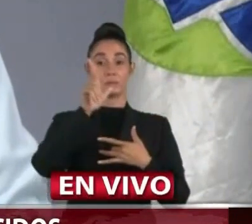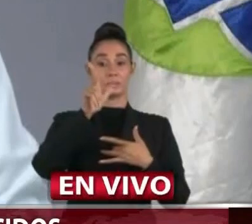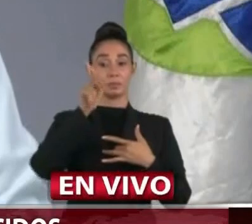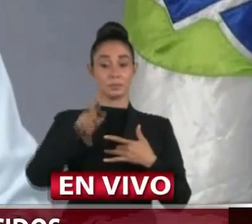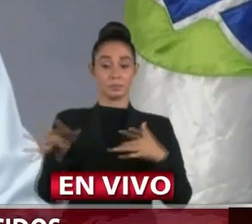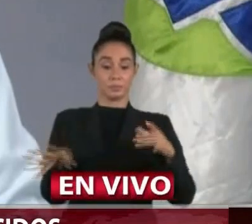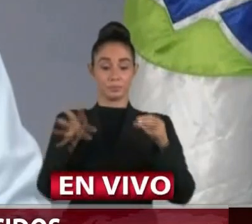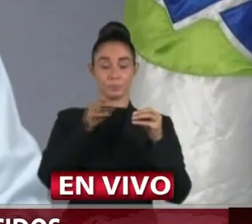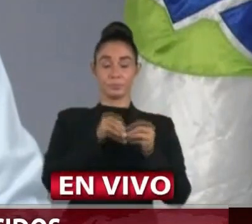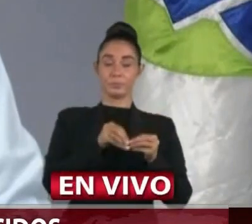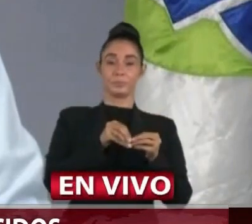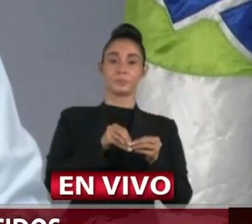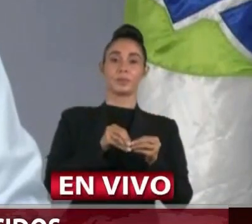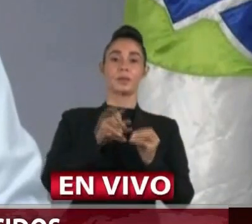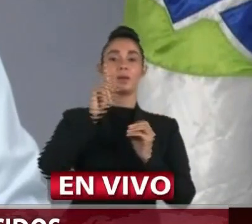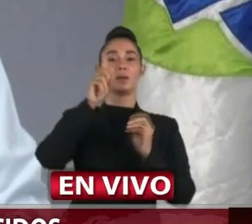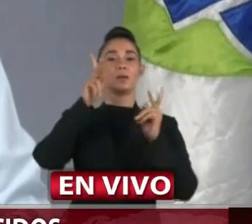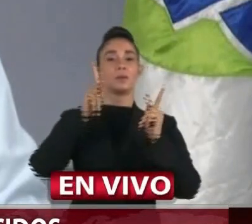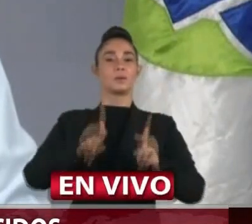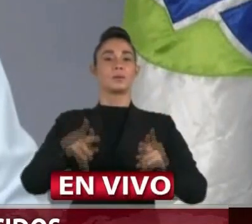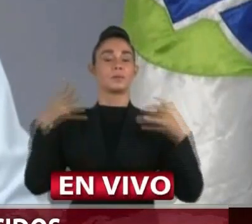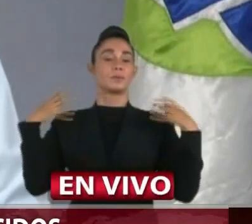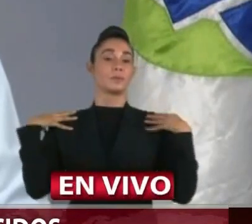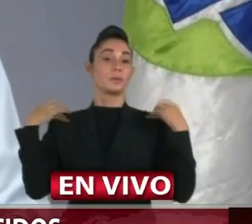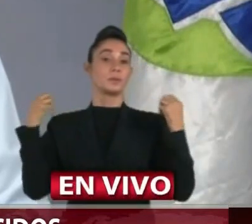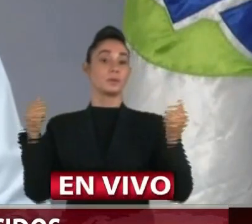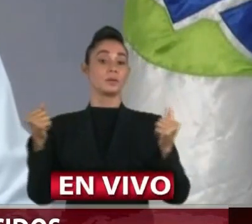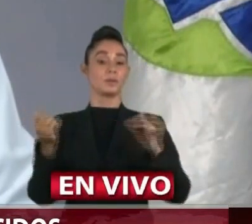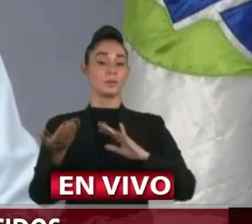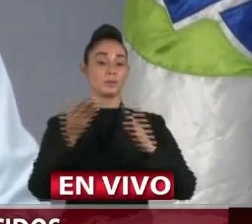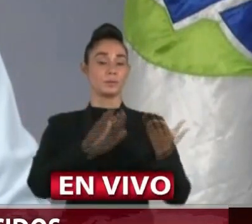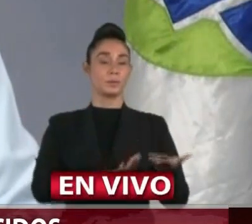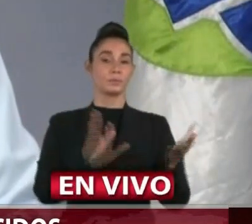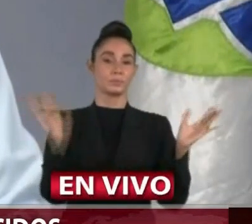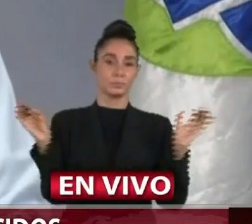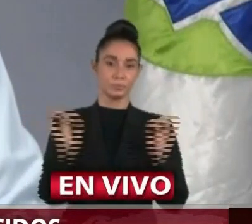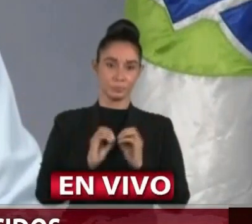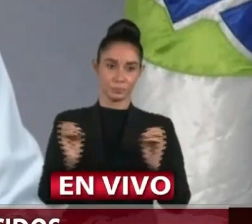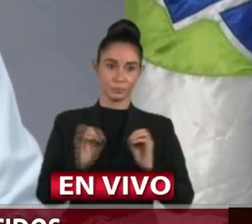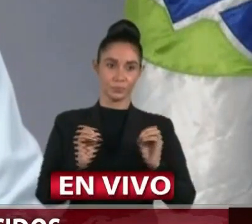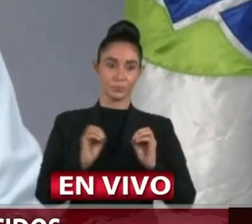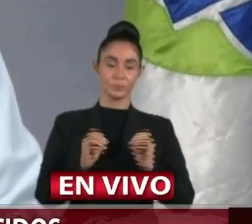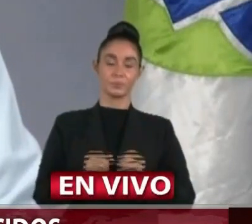3 acumulados, 1 recuperado, 0 fallecimiento.